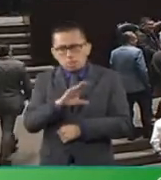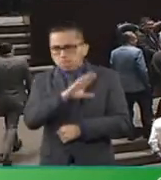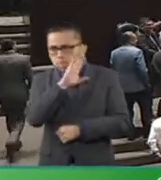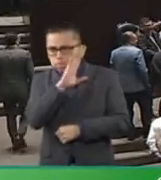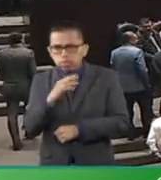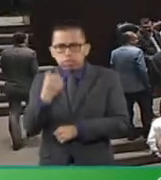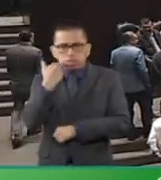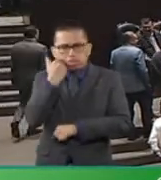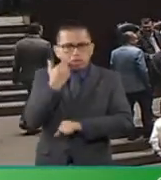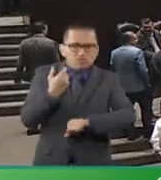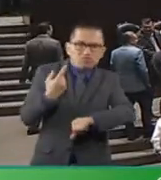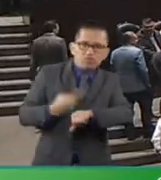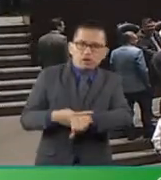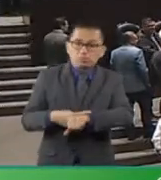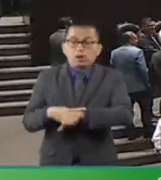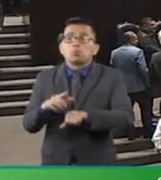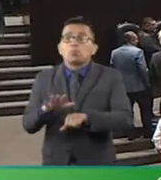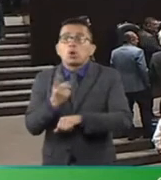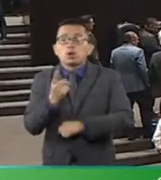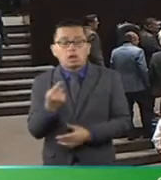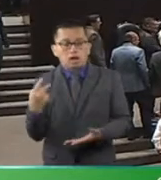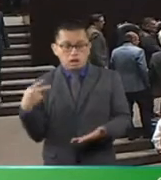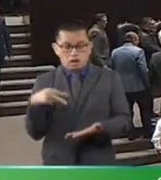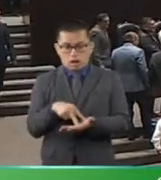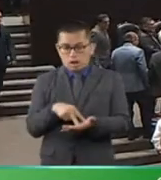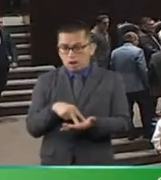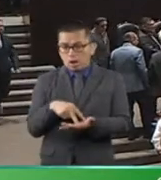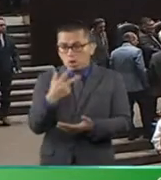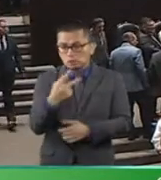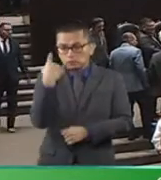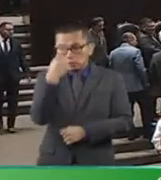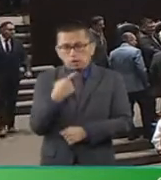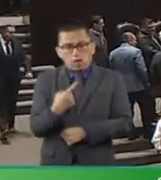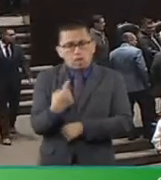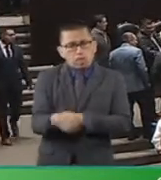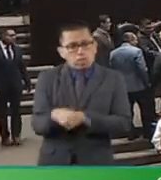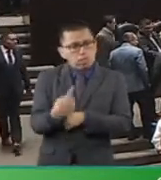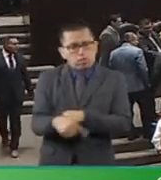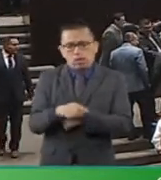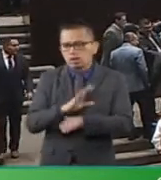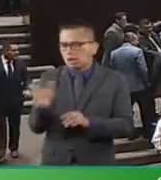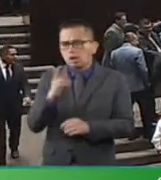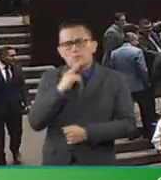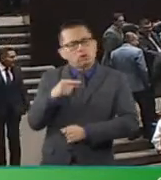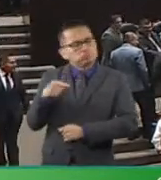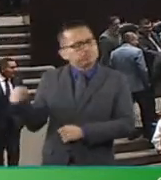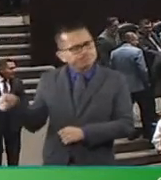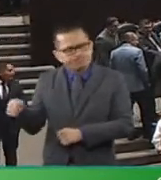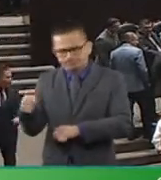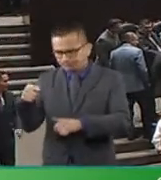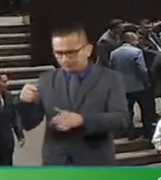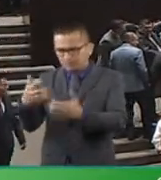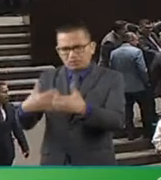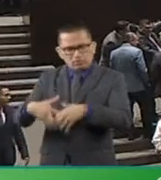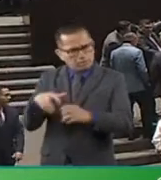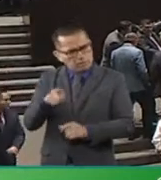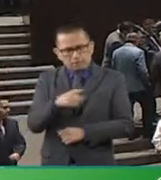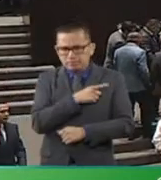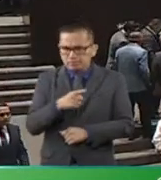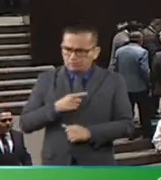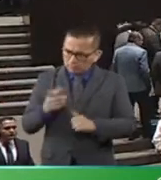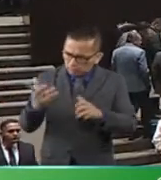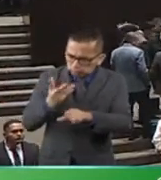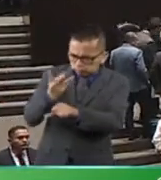de calentura después de estar parado 8 horas, regresó a la fábrica, llamó a sus gerentes y les dijo: tenemos que hacer